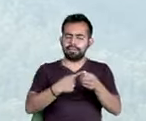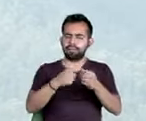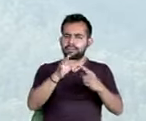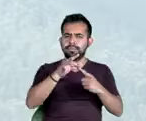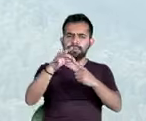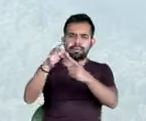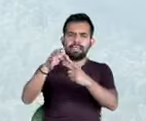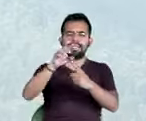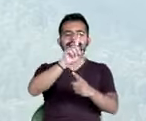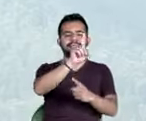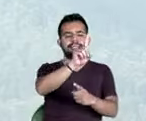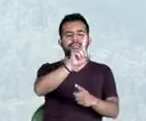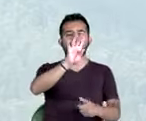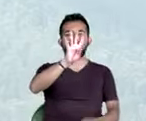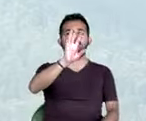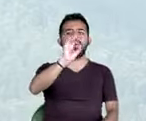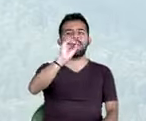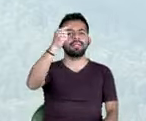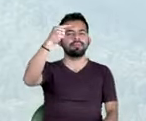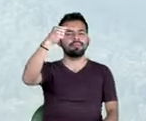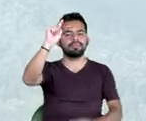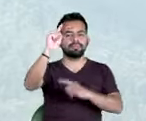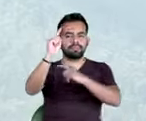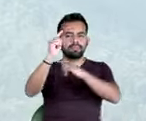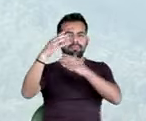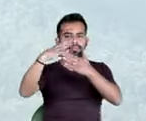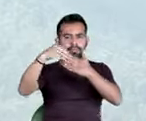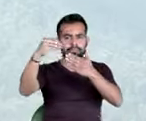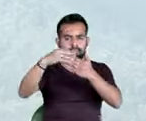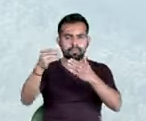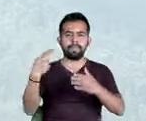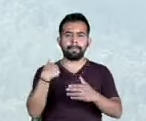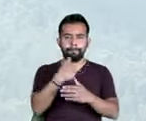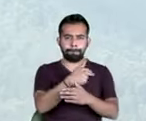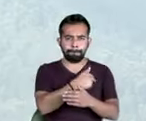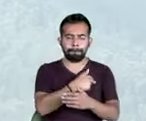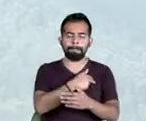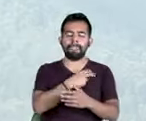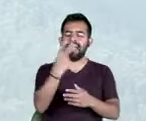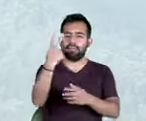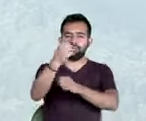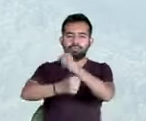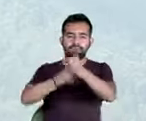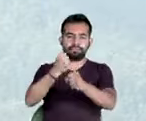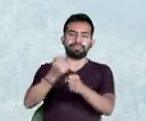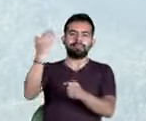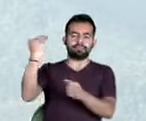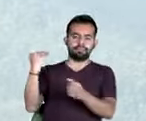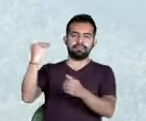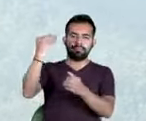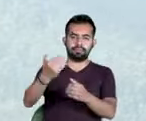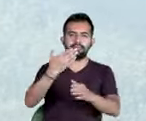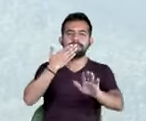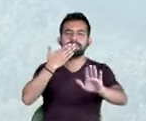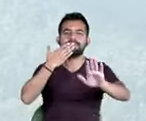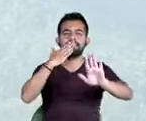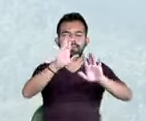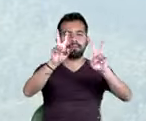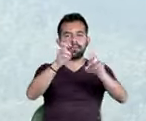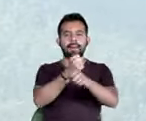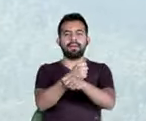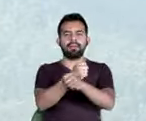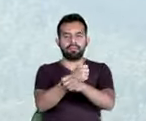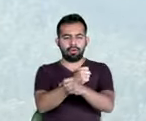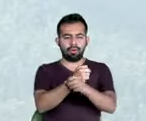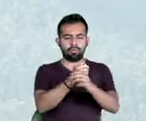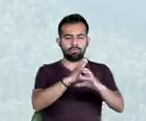de 140 millones de dólares, que son un ofrecimiento que se lo ha hecho en los 2 últimos años para cumplir los compromisos del metro de parte del gobierno